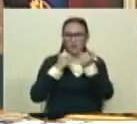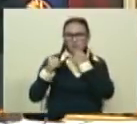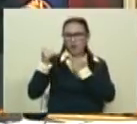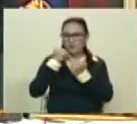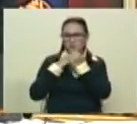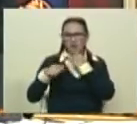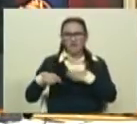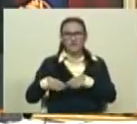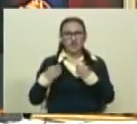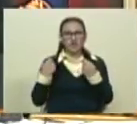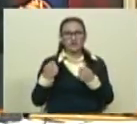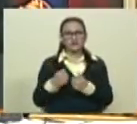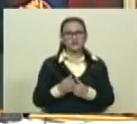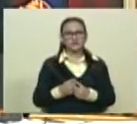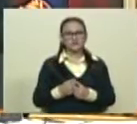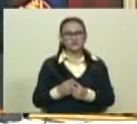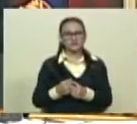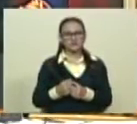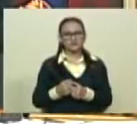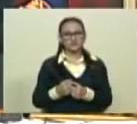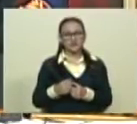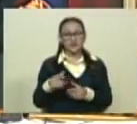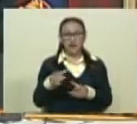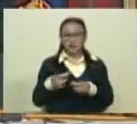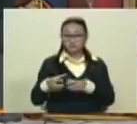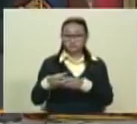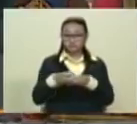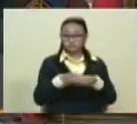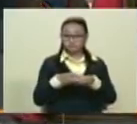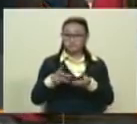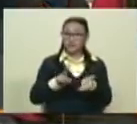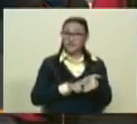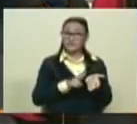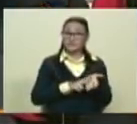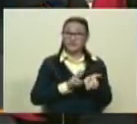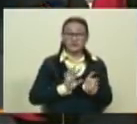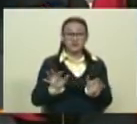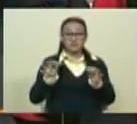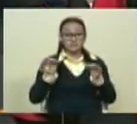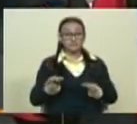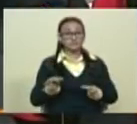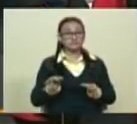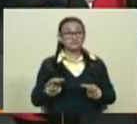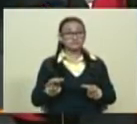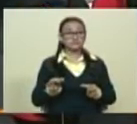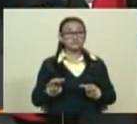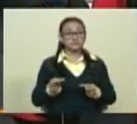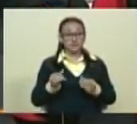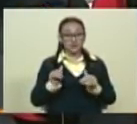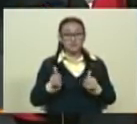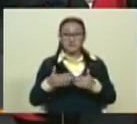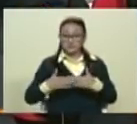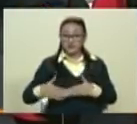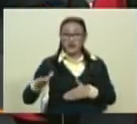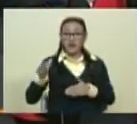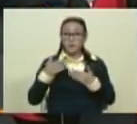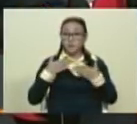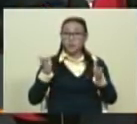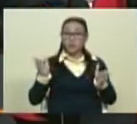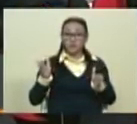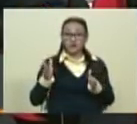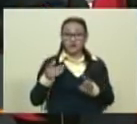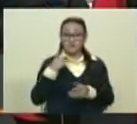violencia. Ya la Comisión de la Verdad se ha establecido y muy pronto va a iniciar sus sesiones públicas, me ha